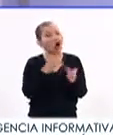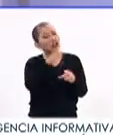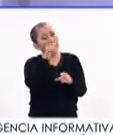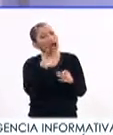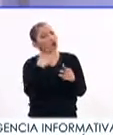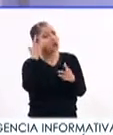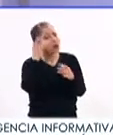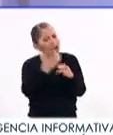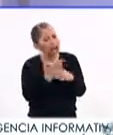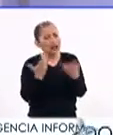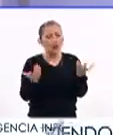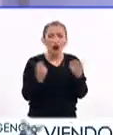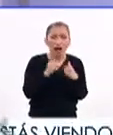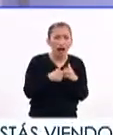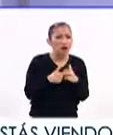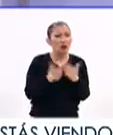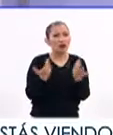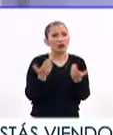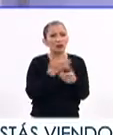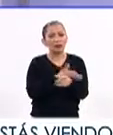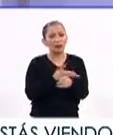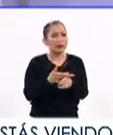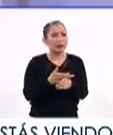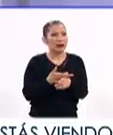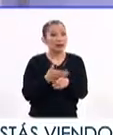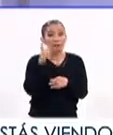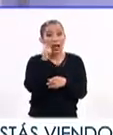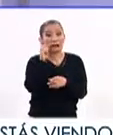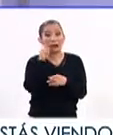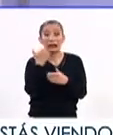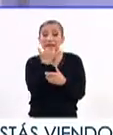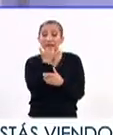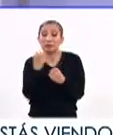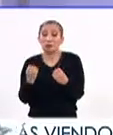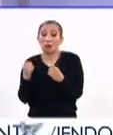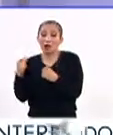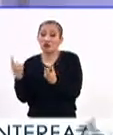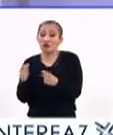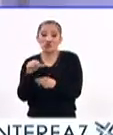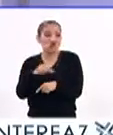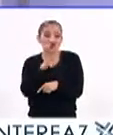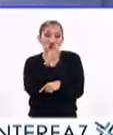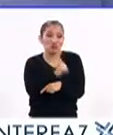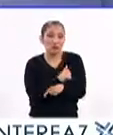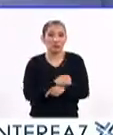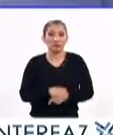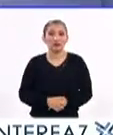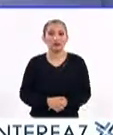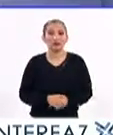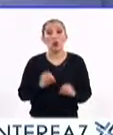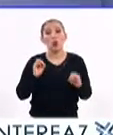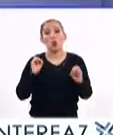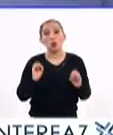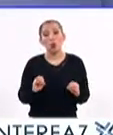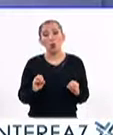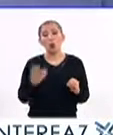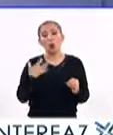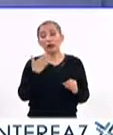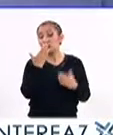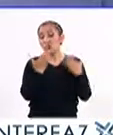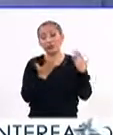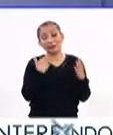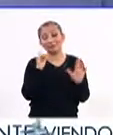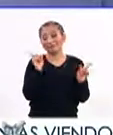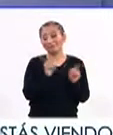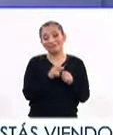haber un cumpleaños, cualquier cosa, cualquier evento familiar, mañana tengo concierto, hoy no puedo. O tengo que